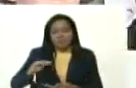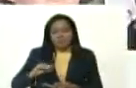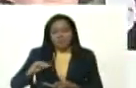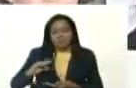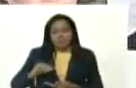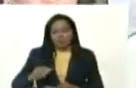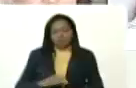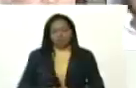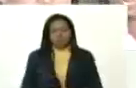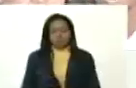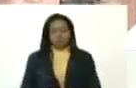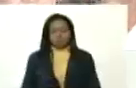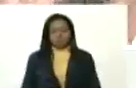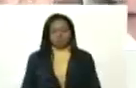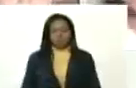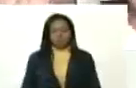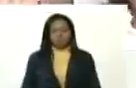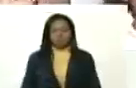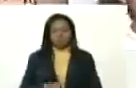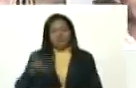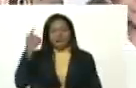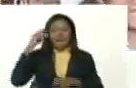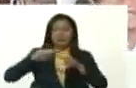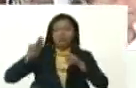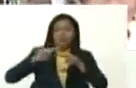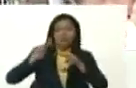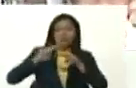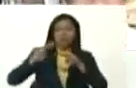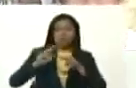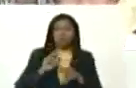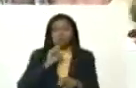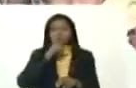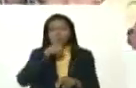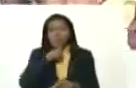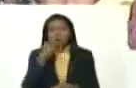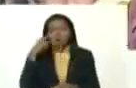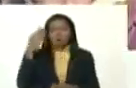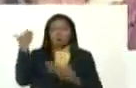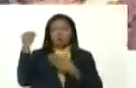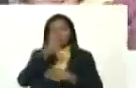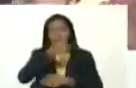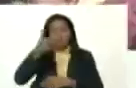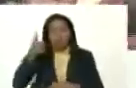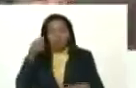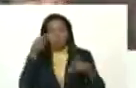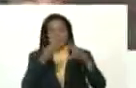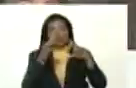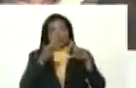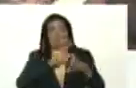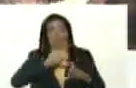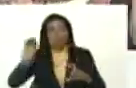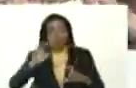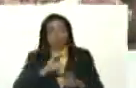aquí, presidente, aquí atrás de los niños están los adultos mayores. Mire, cada quien con su